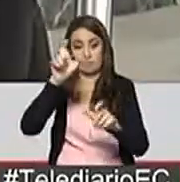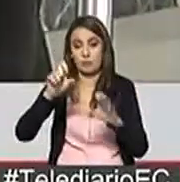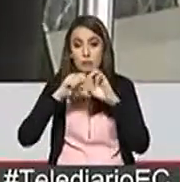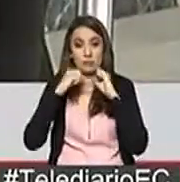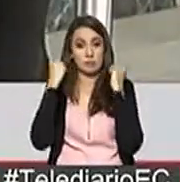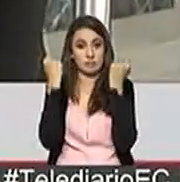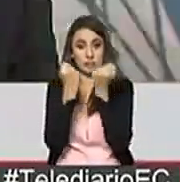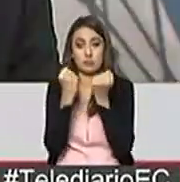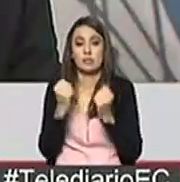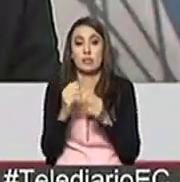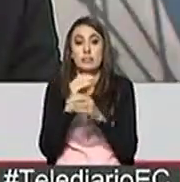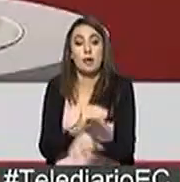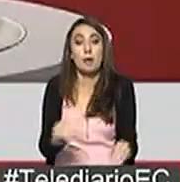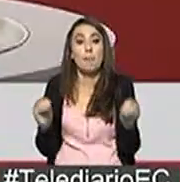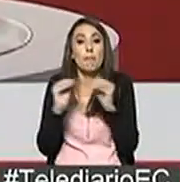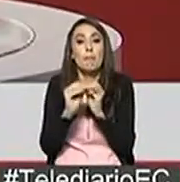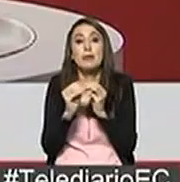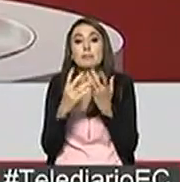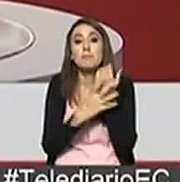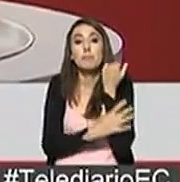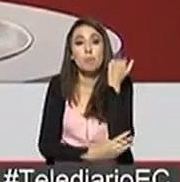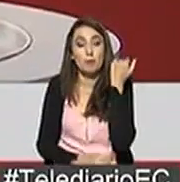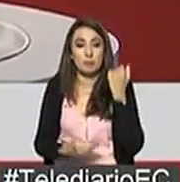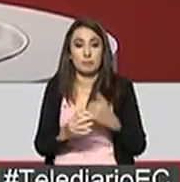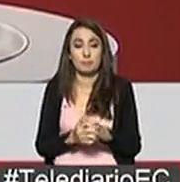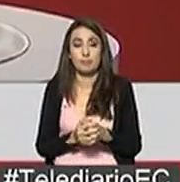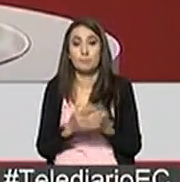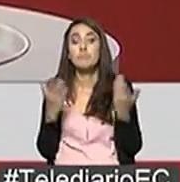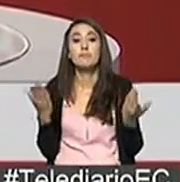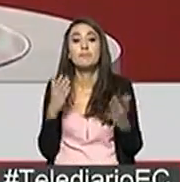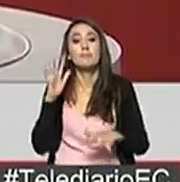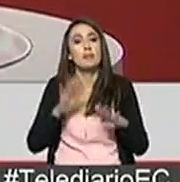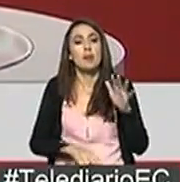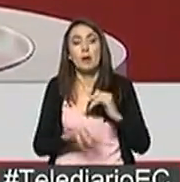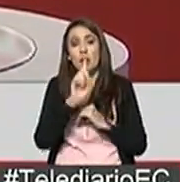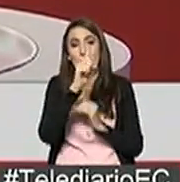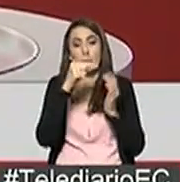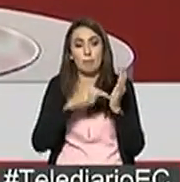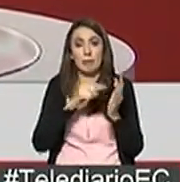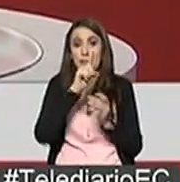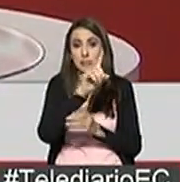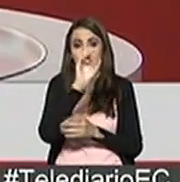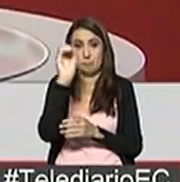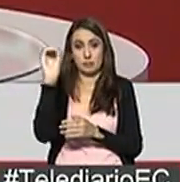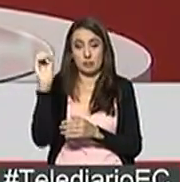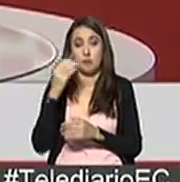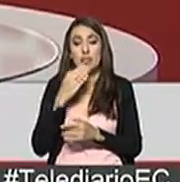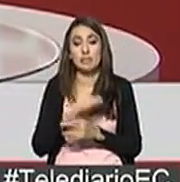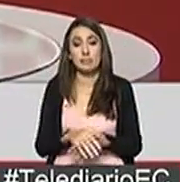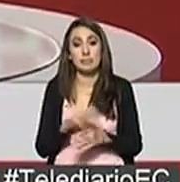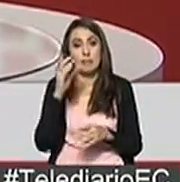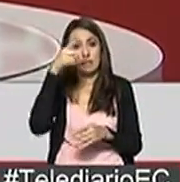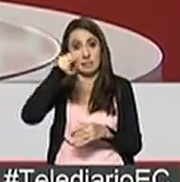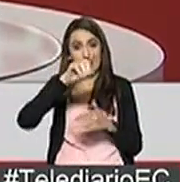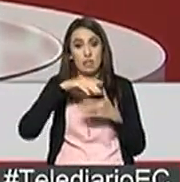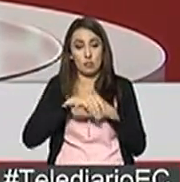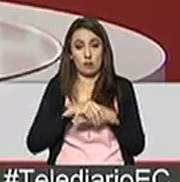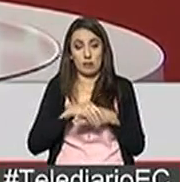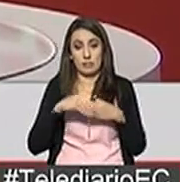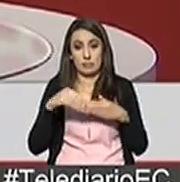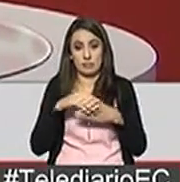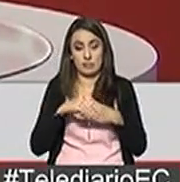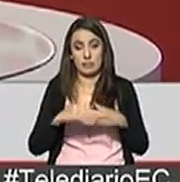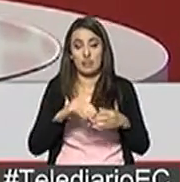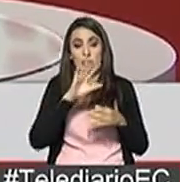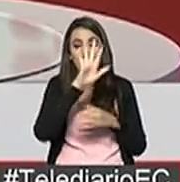más necesitadas. En el caso del Ministerio de Educación hablamos de cerca de 1.100 millones de dólares, de los cuales 576